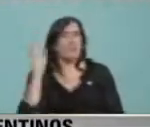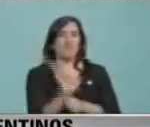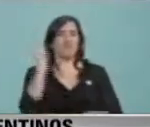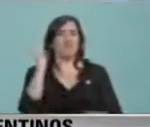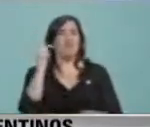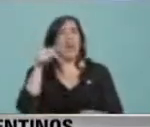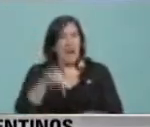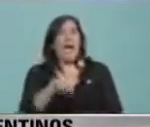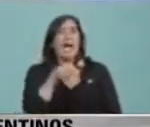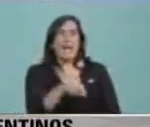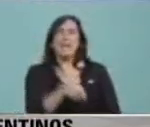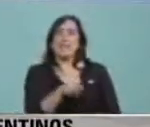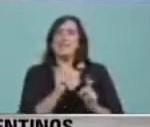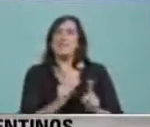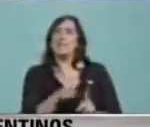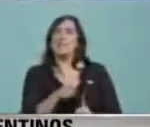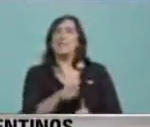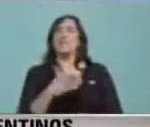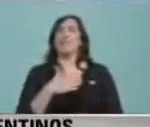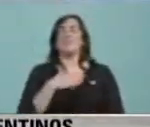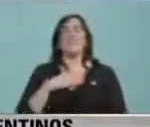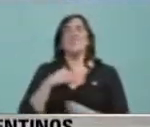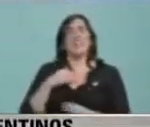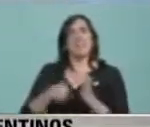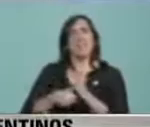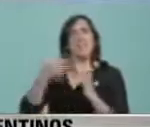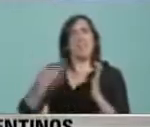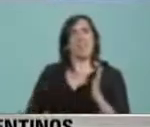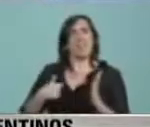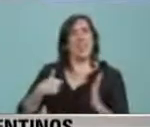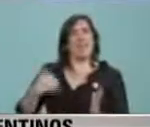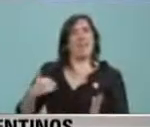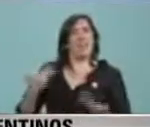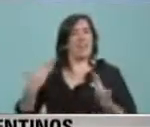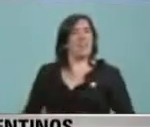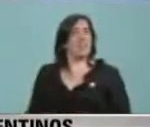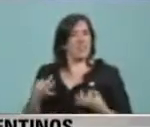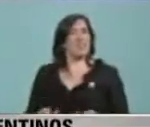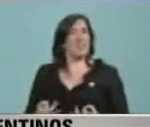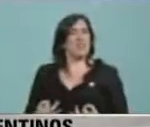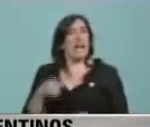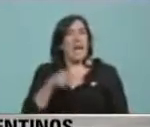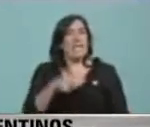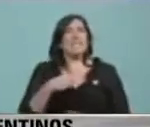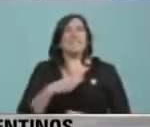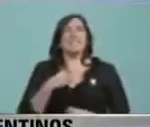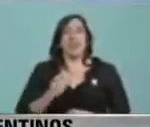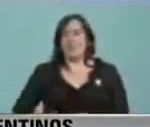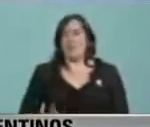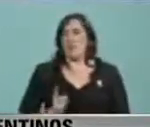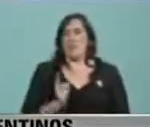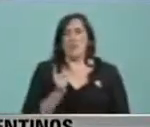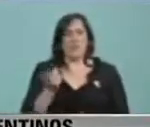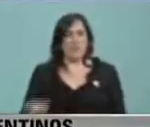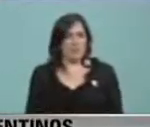Esa patria que es la pertenencia, la identidad, esa patria que te hace sentir